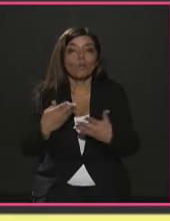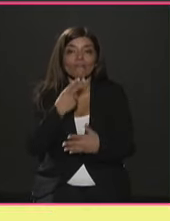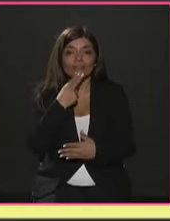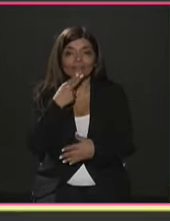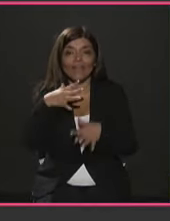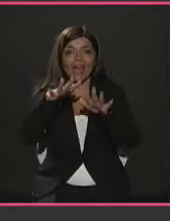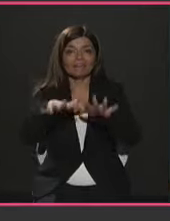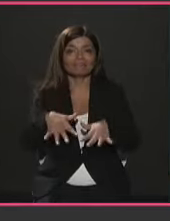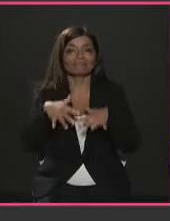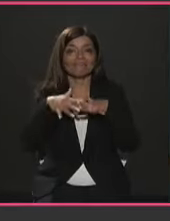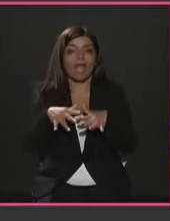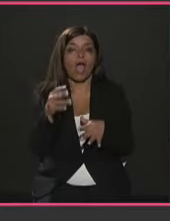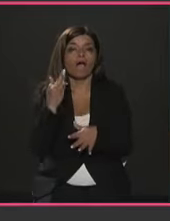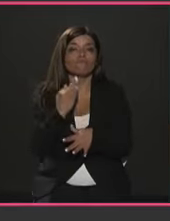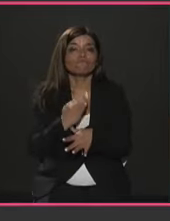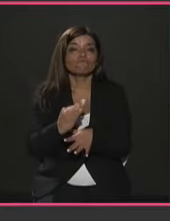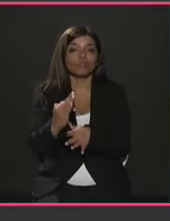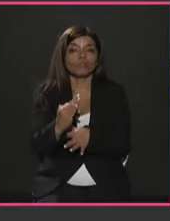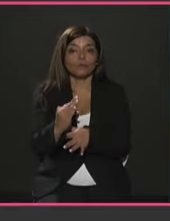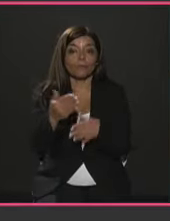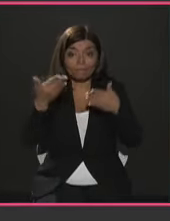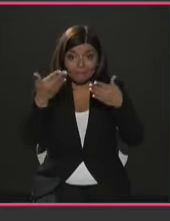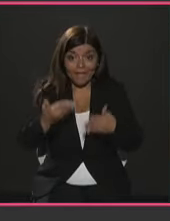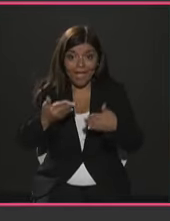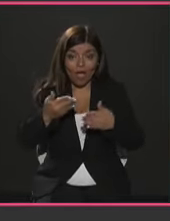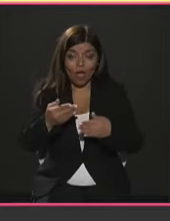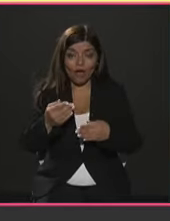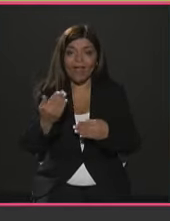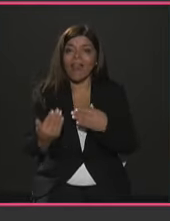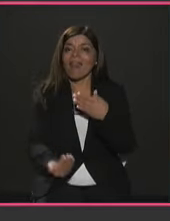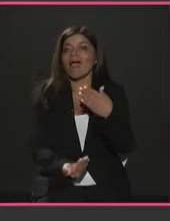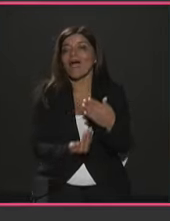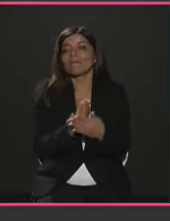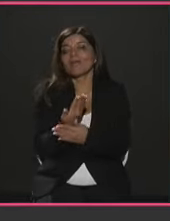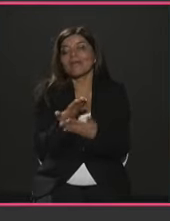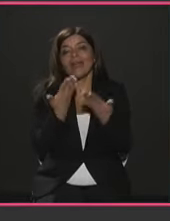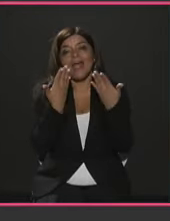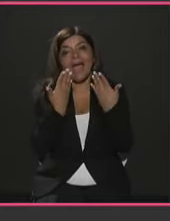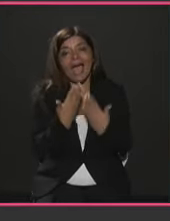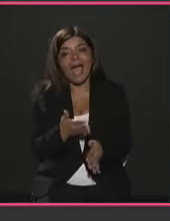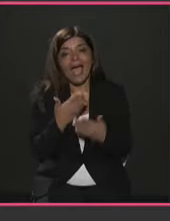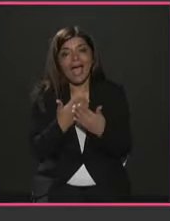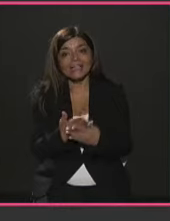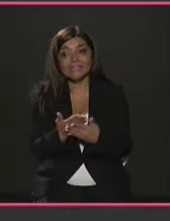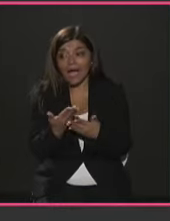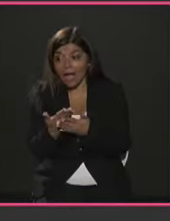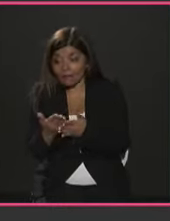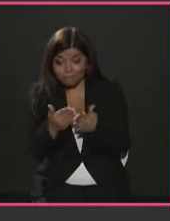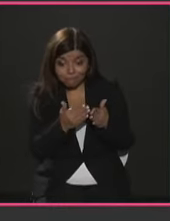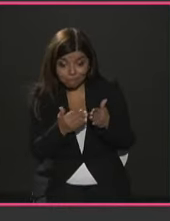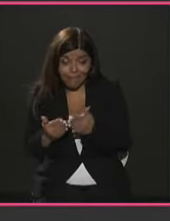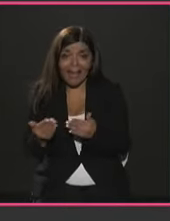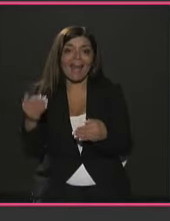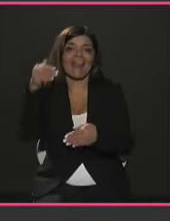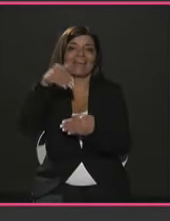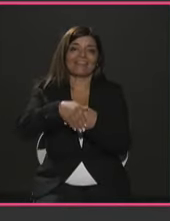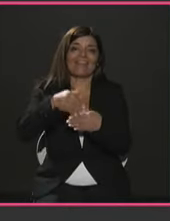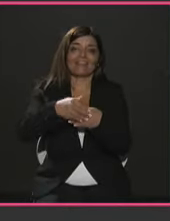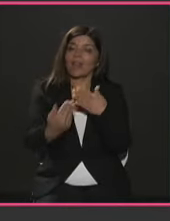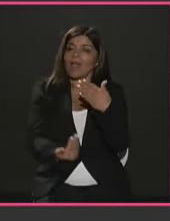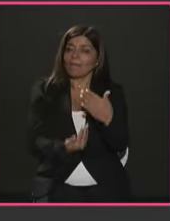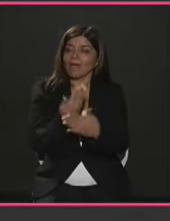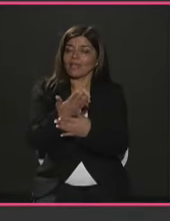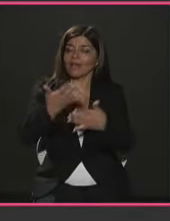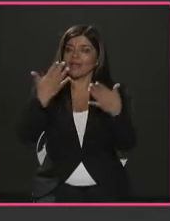Magallanes tardes bueno la primera jornada de la mañana ya ha finalizado ahora tenemos otra jornada en la tarde cierto en la mañana